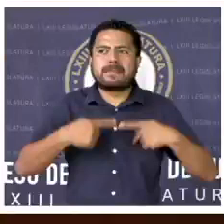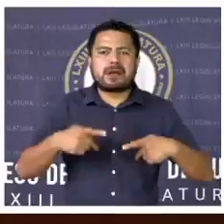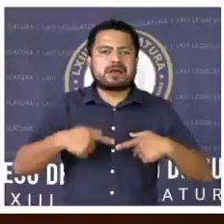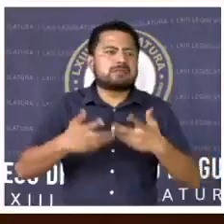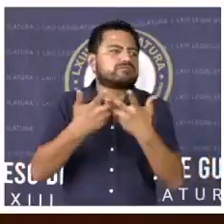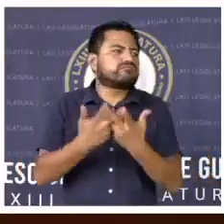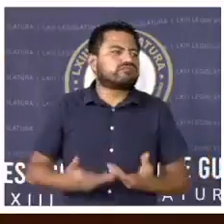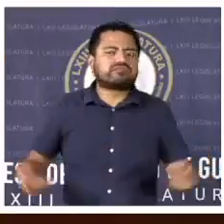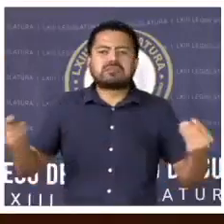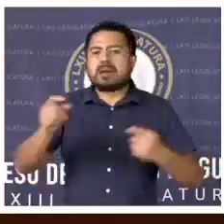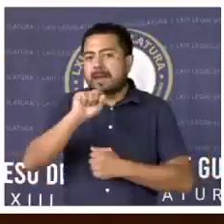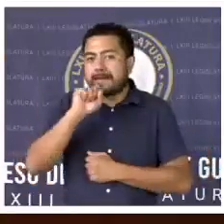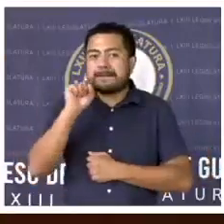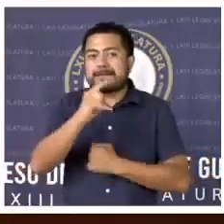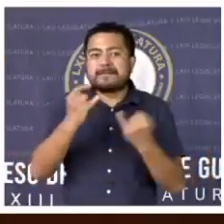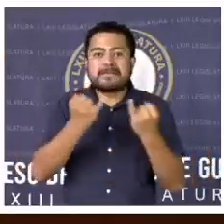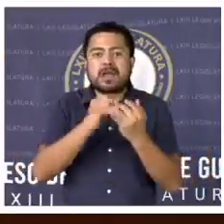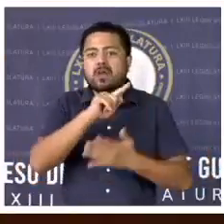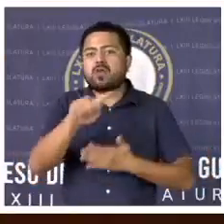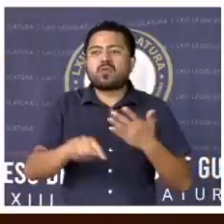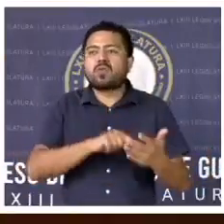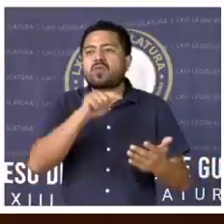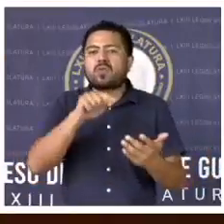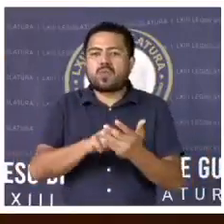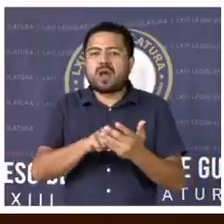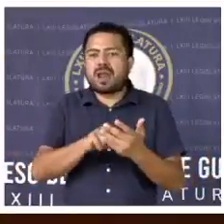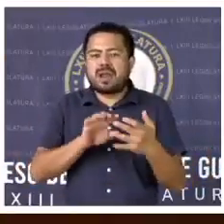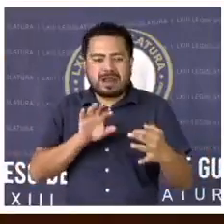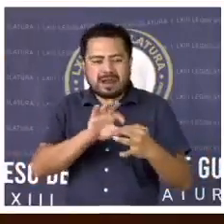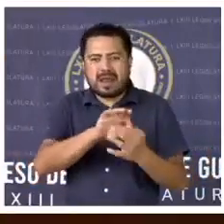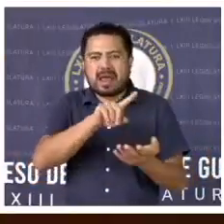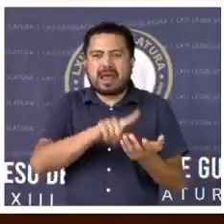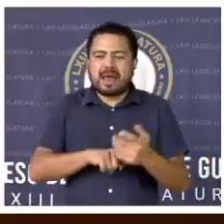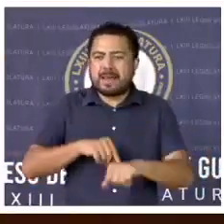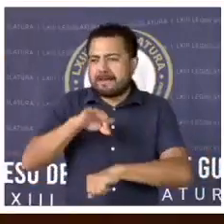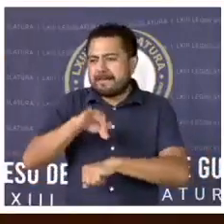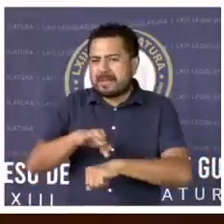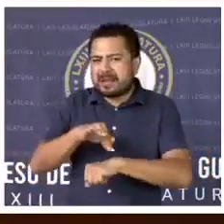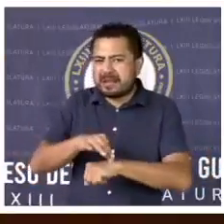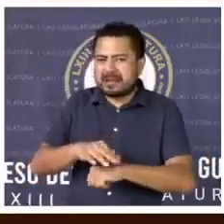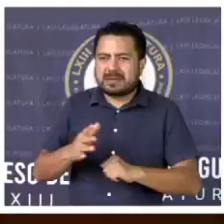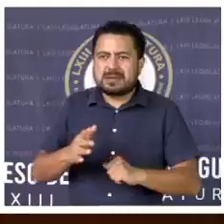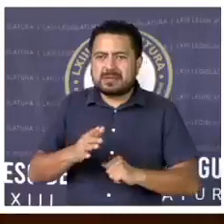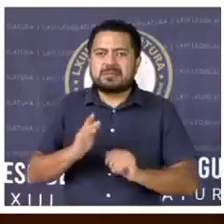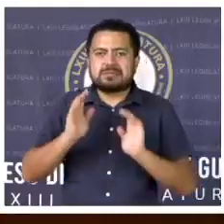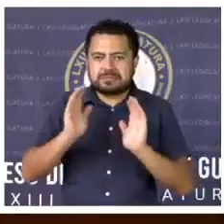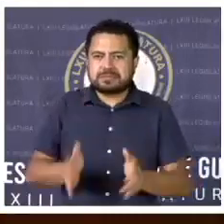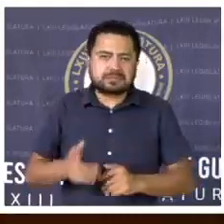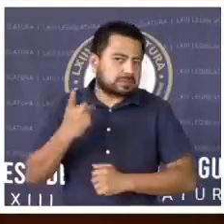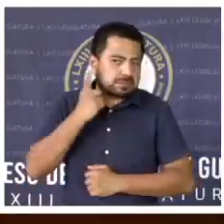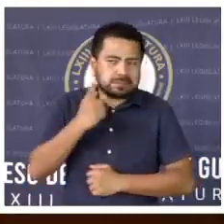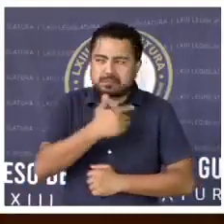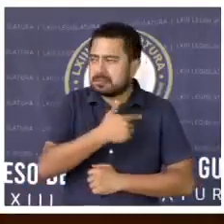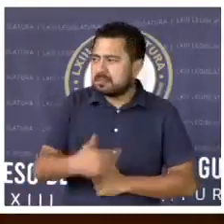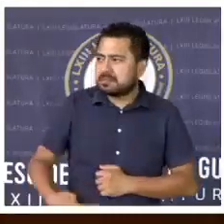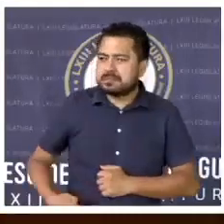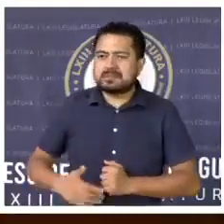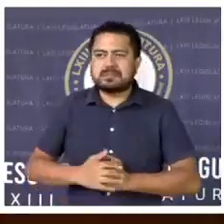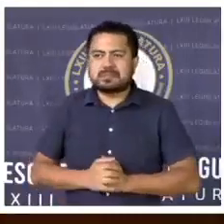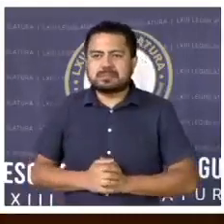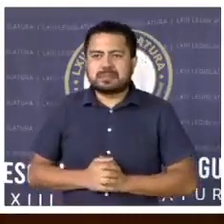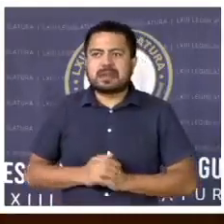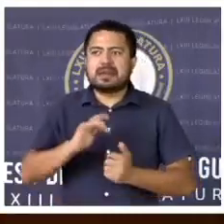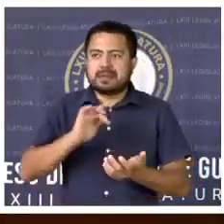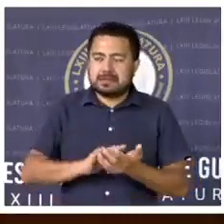incluso lugares sujetos a la jurisdicción militar es cuanto diputada presidenta